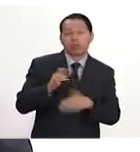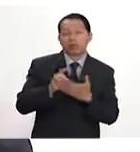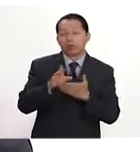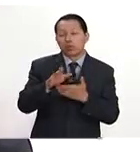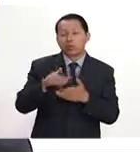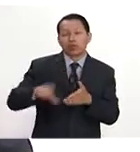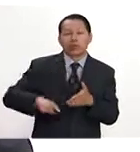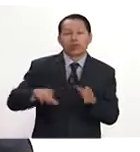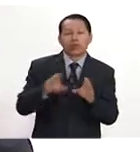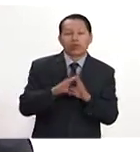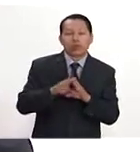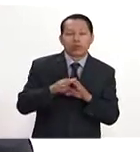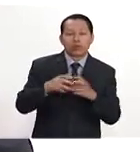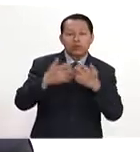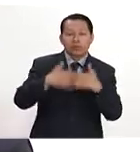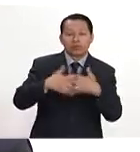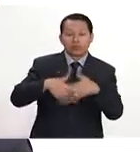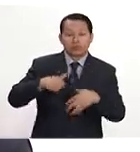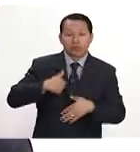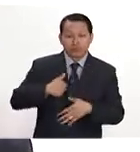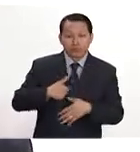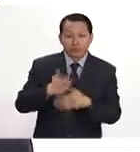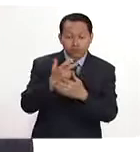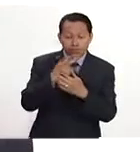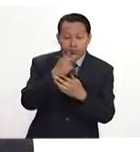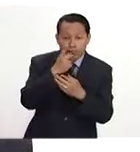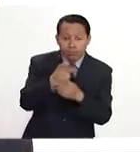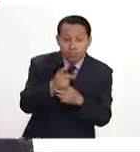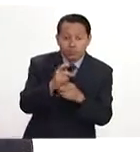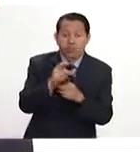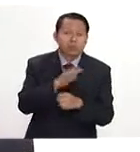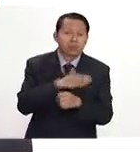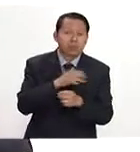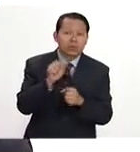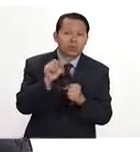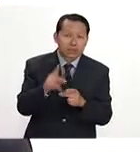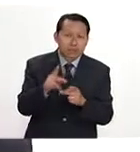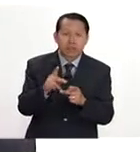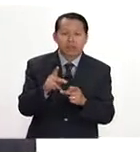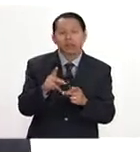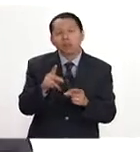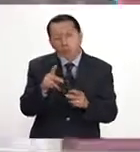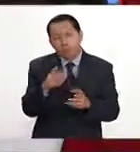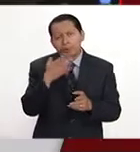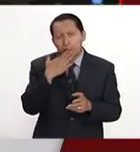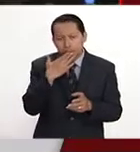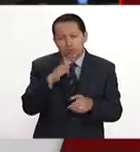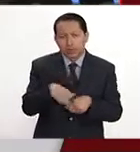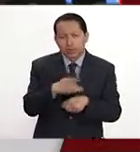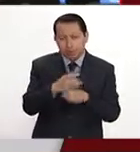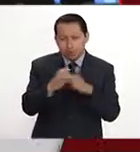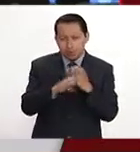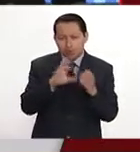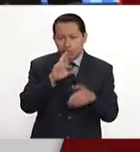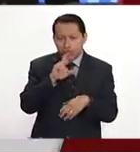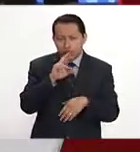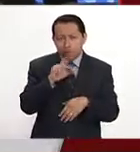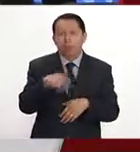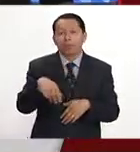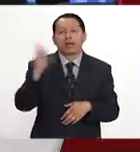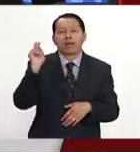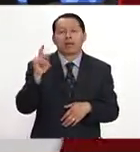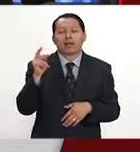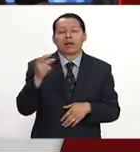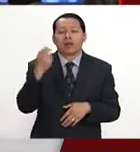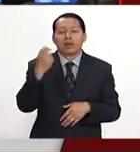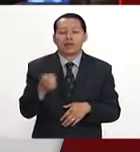la posición de los industriales canadienses, y decían, bueno, ok, una renegociación pues, sí está en nuestro interés porque hay cosas que podemos mejorar, pero